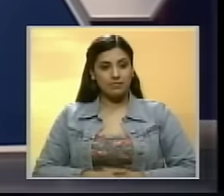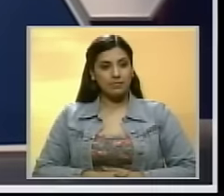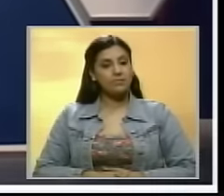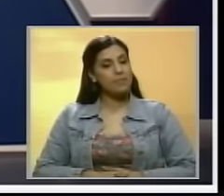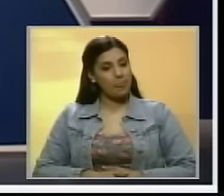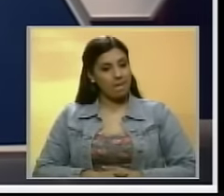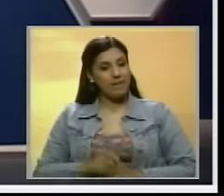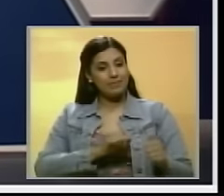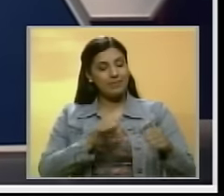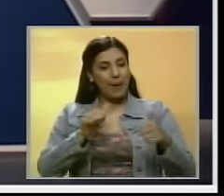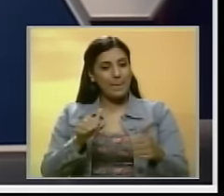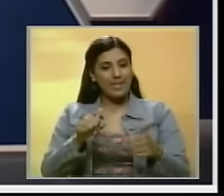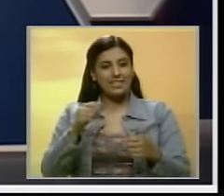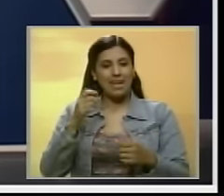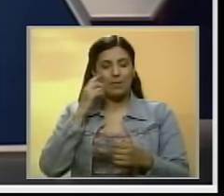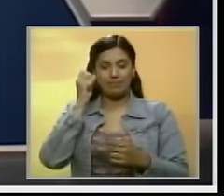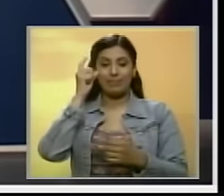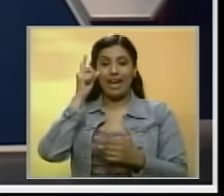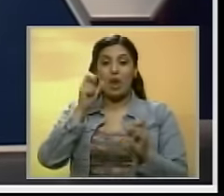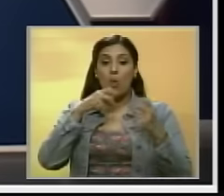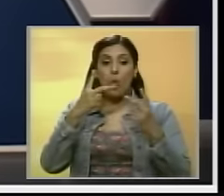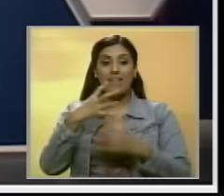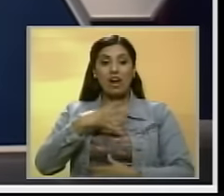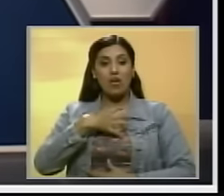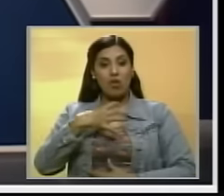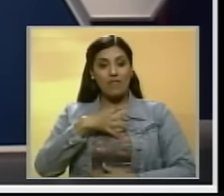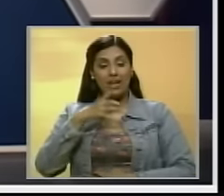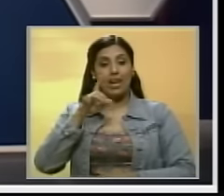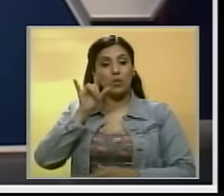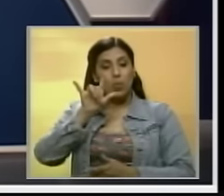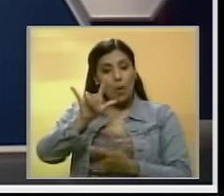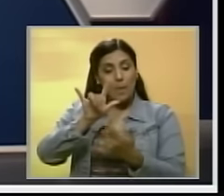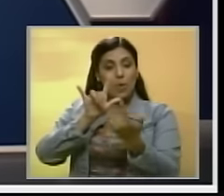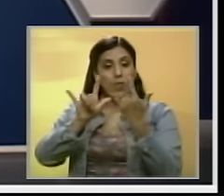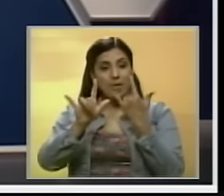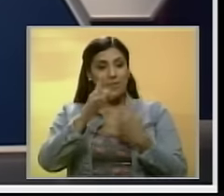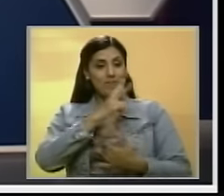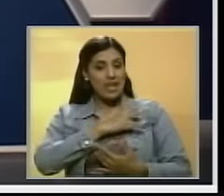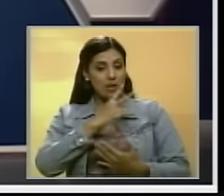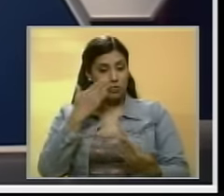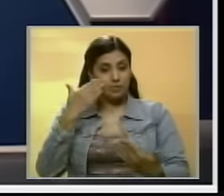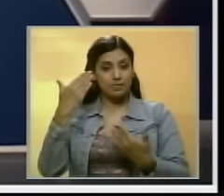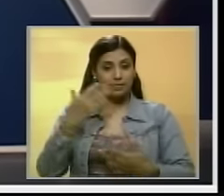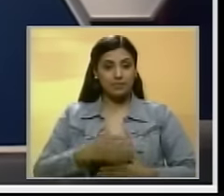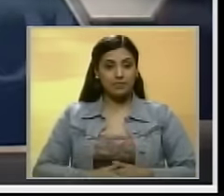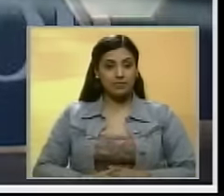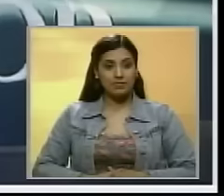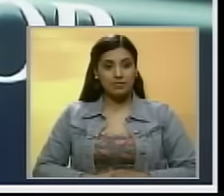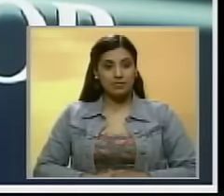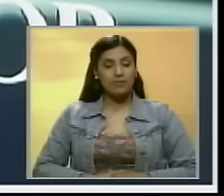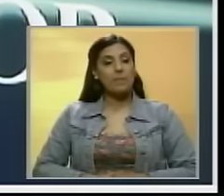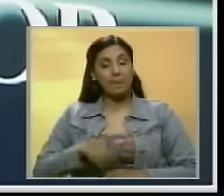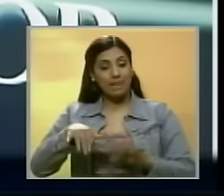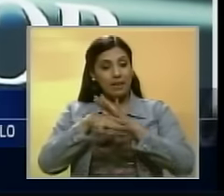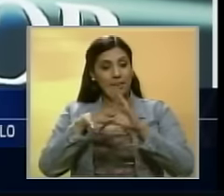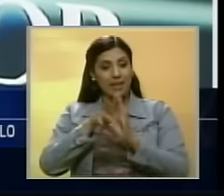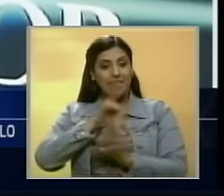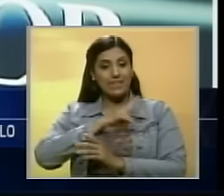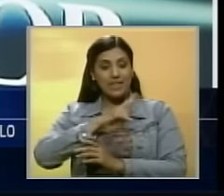estrellas y comenzamos con el impactante estreno de la nueva producción dramática de benevision entre tu amor y mi amor Este martes